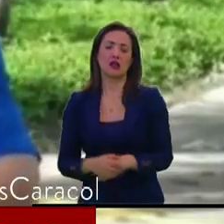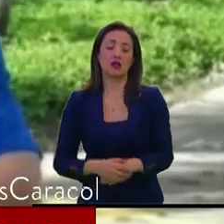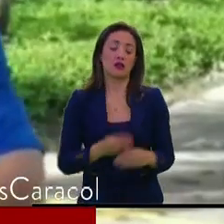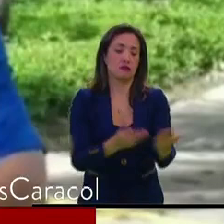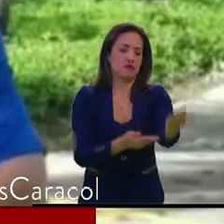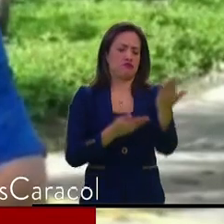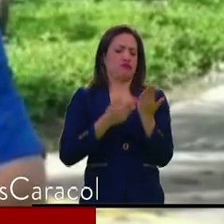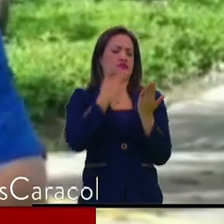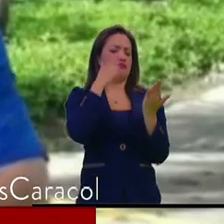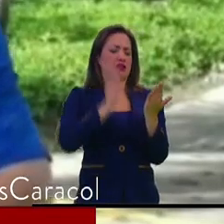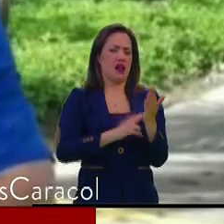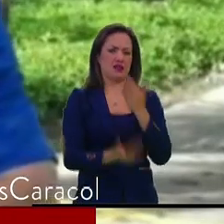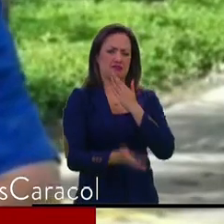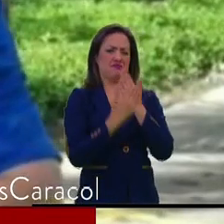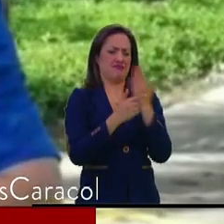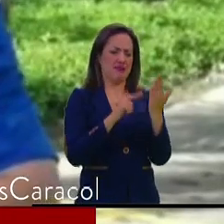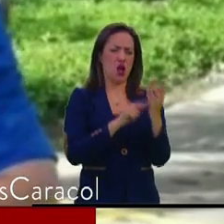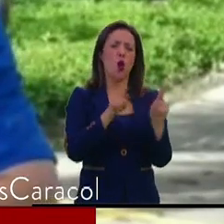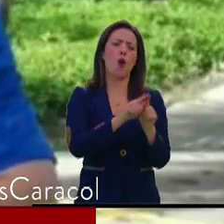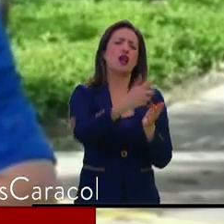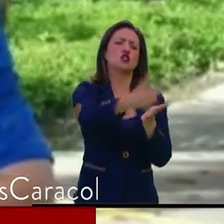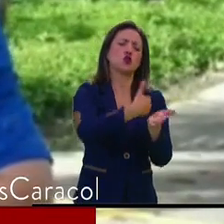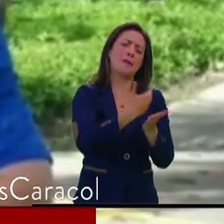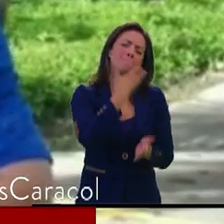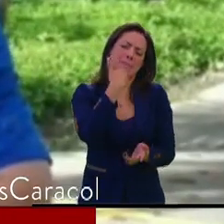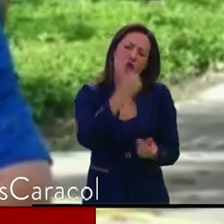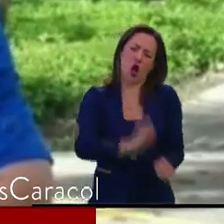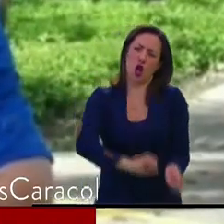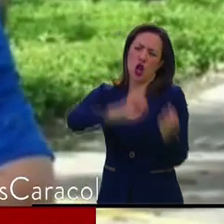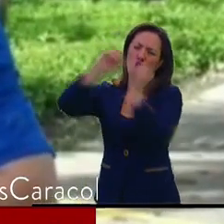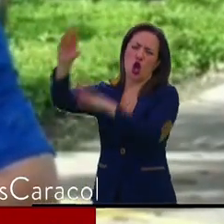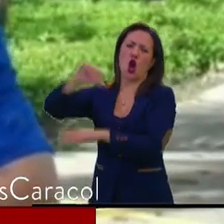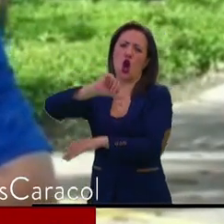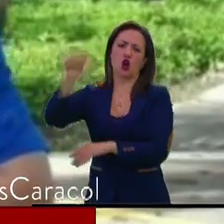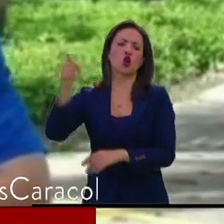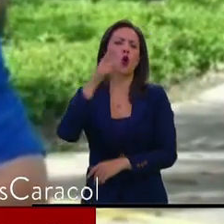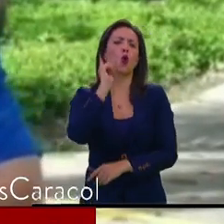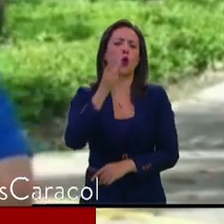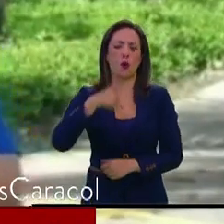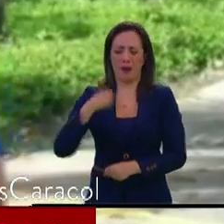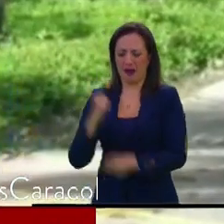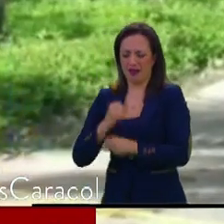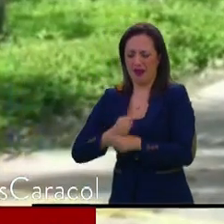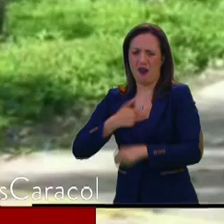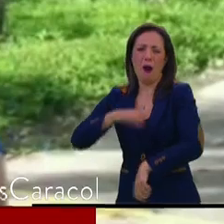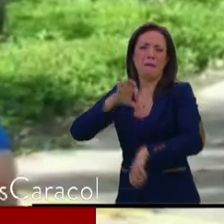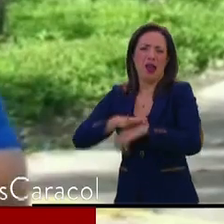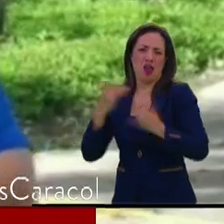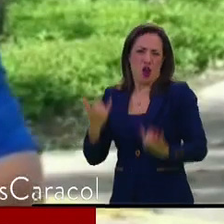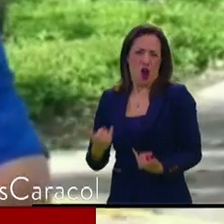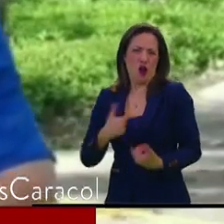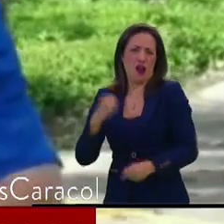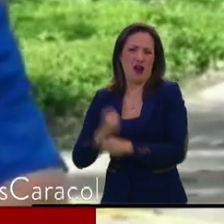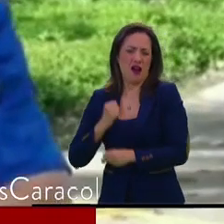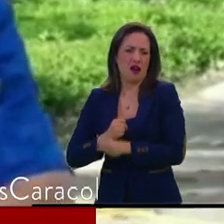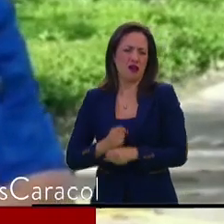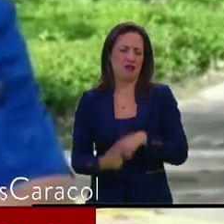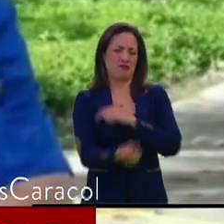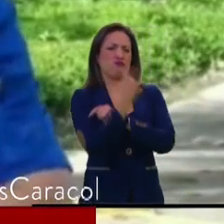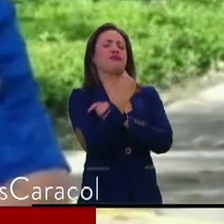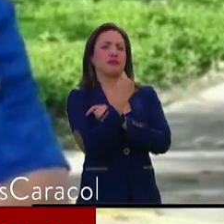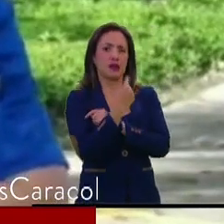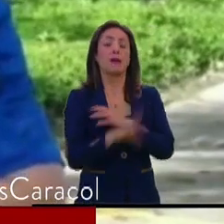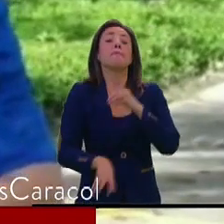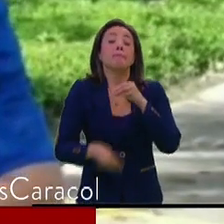de sugerencia, poder realizar el cambio de vivienda, teniendo en cuenta la profesión que estoy ejerciendo actualmente, y además de